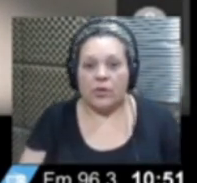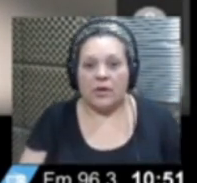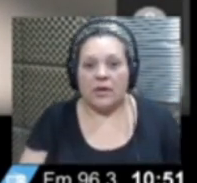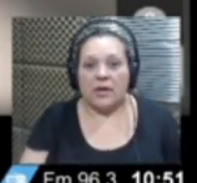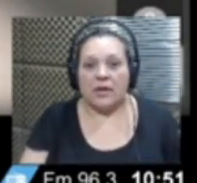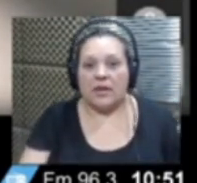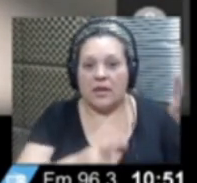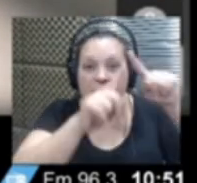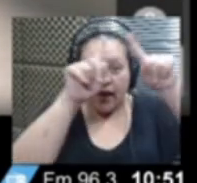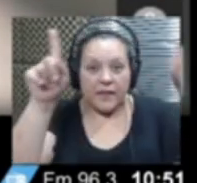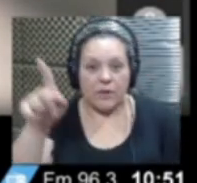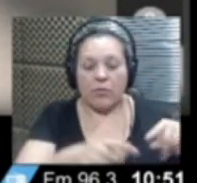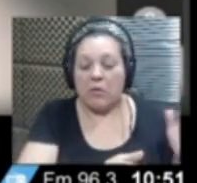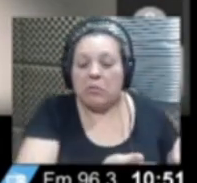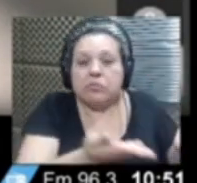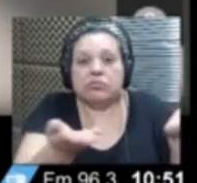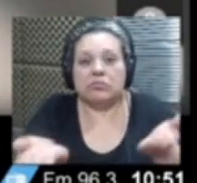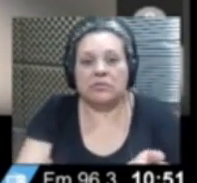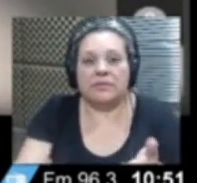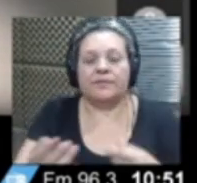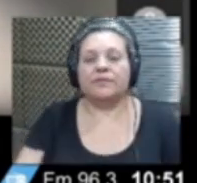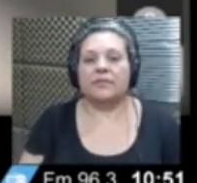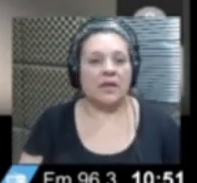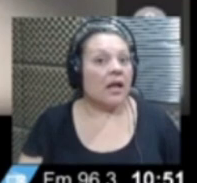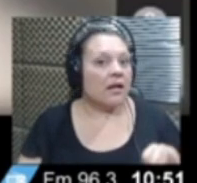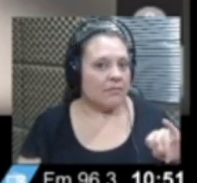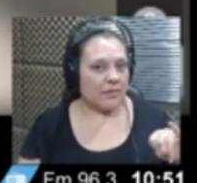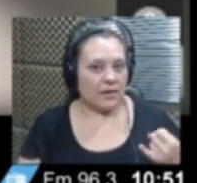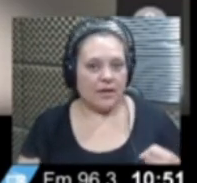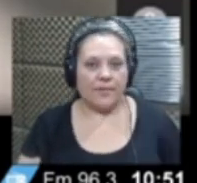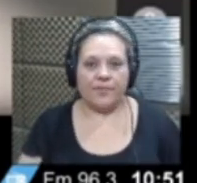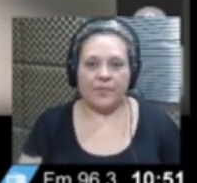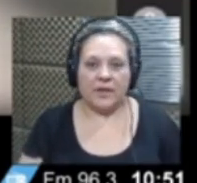Sí, por supuesto, la concejal Lucía.